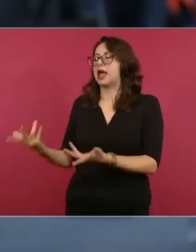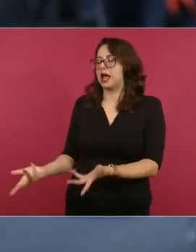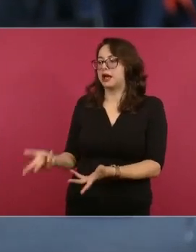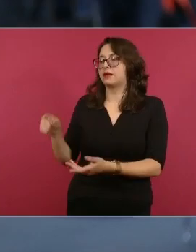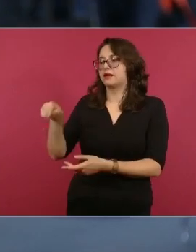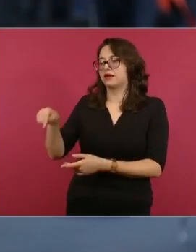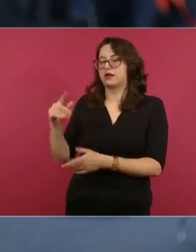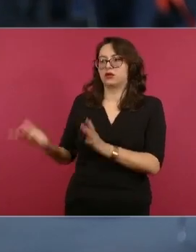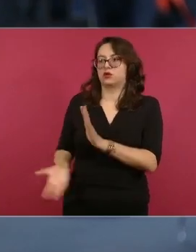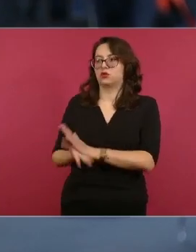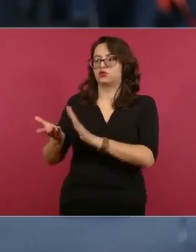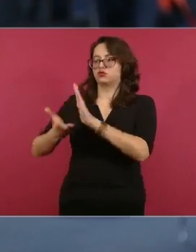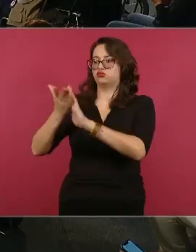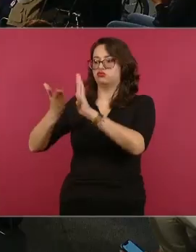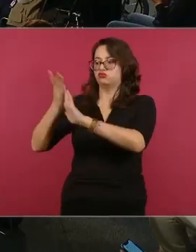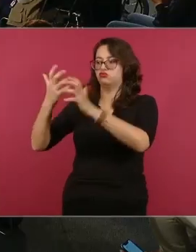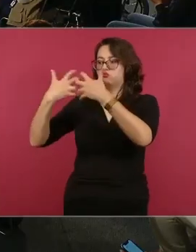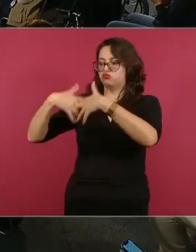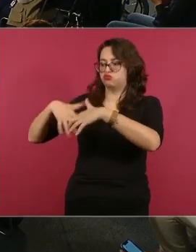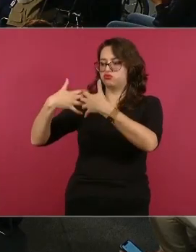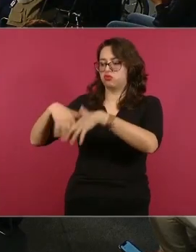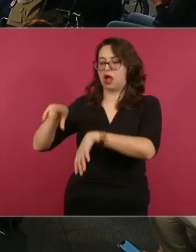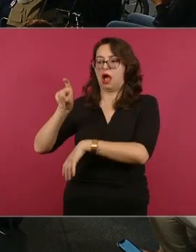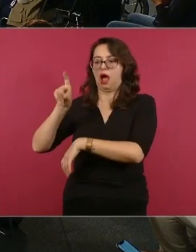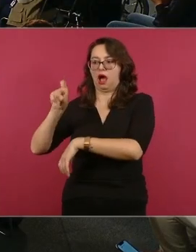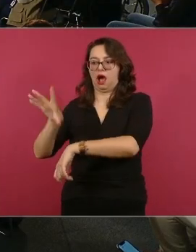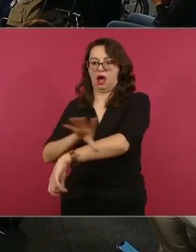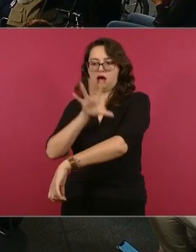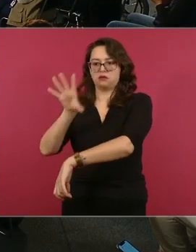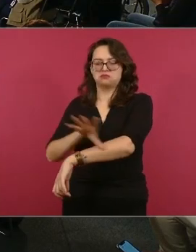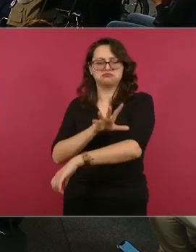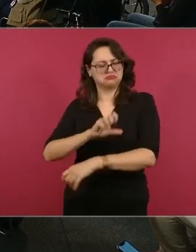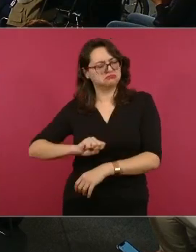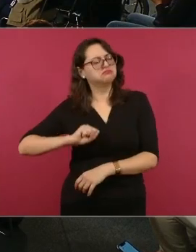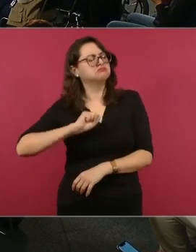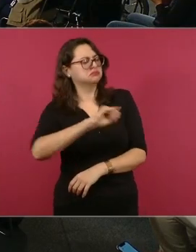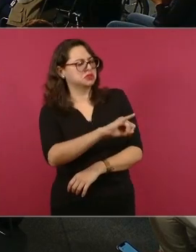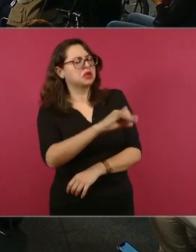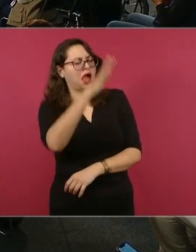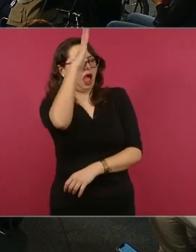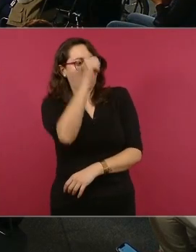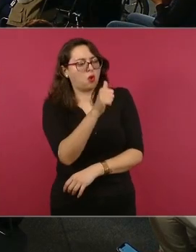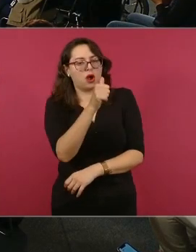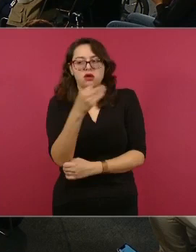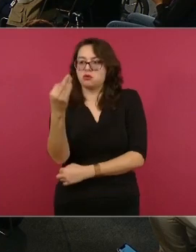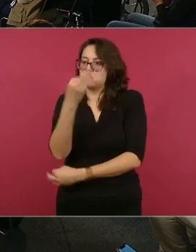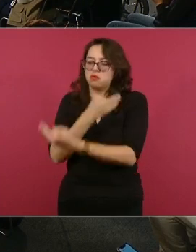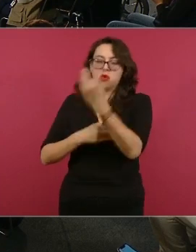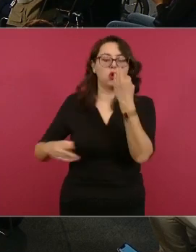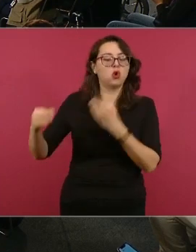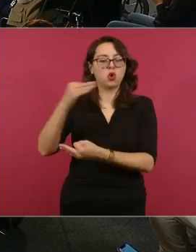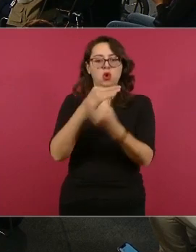uso común para la construcción del proyecto de esta hidroeléctrica y